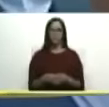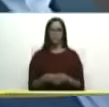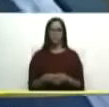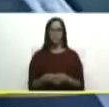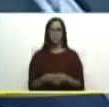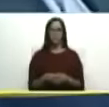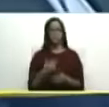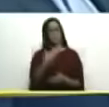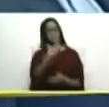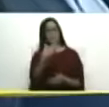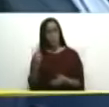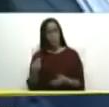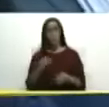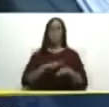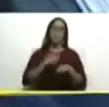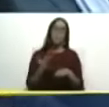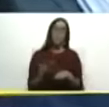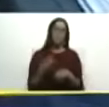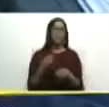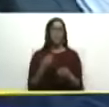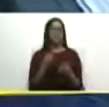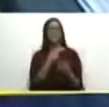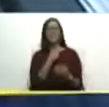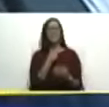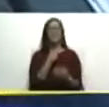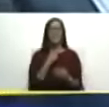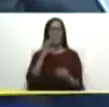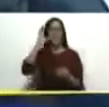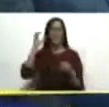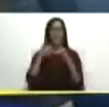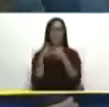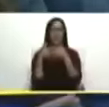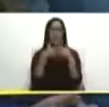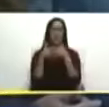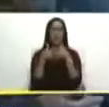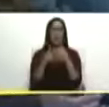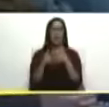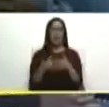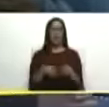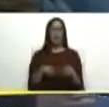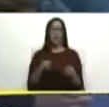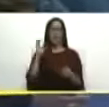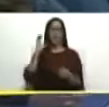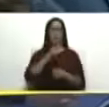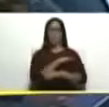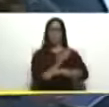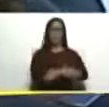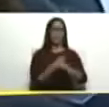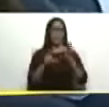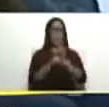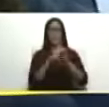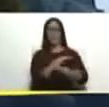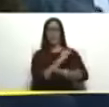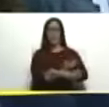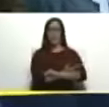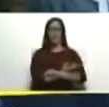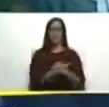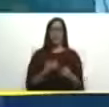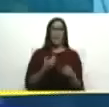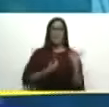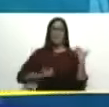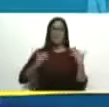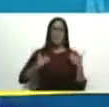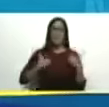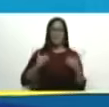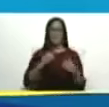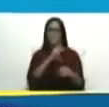Porque admiran a países como Estados Unidos, donde hay un Estado fuerte y leyes fuertes. Milei se va para Davos a decir que no hay que